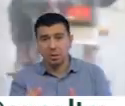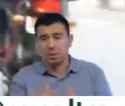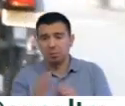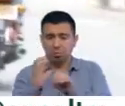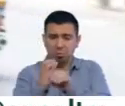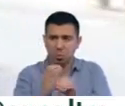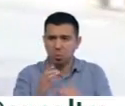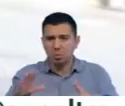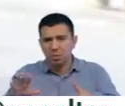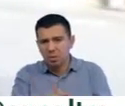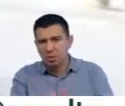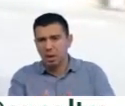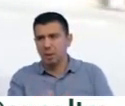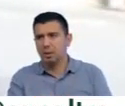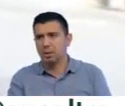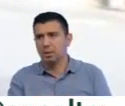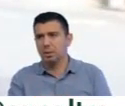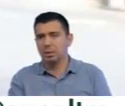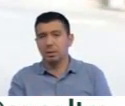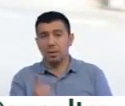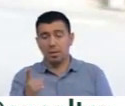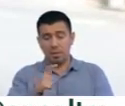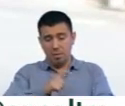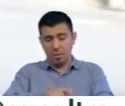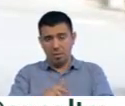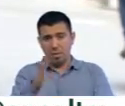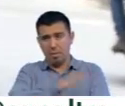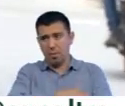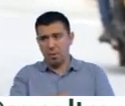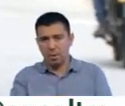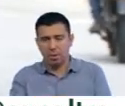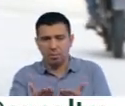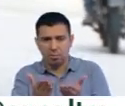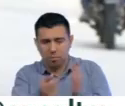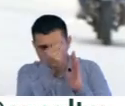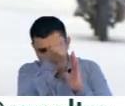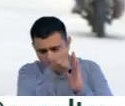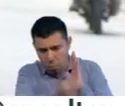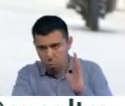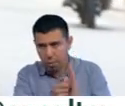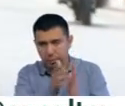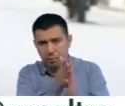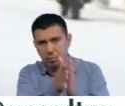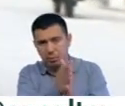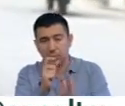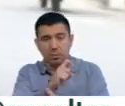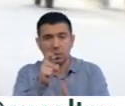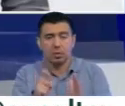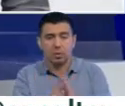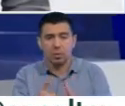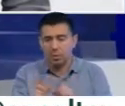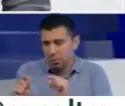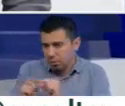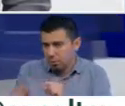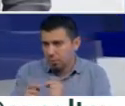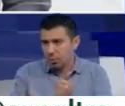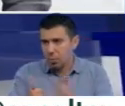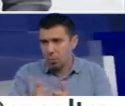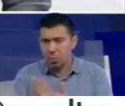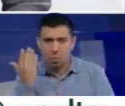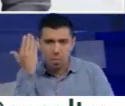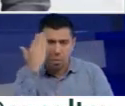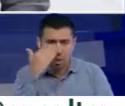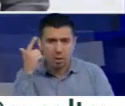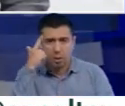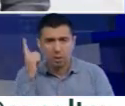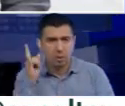bus. En horas de la tarde se entregará un informe completo sobre lo que ha sido las mediciones en materia de ruido